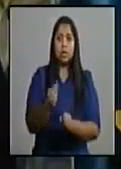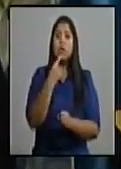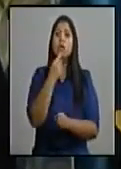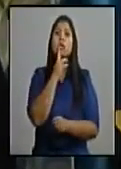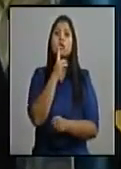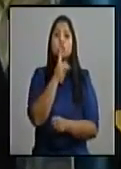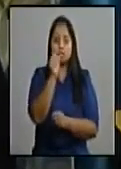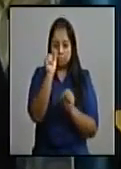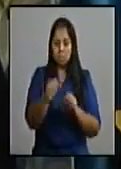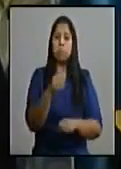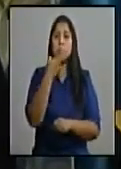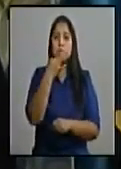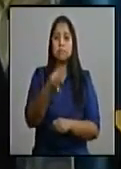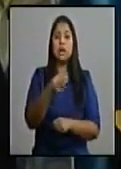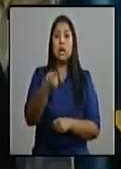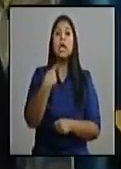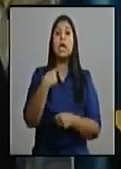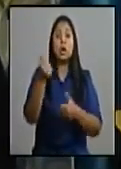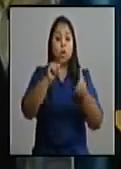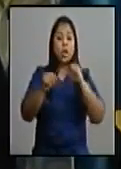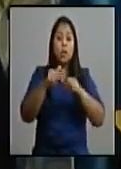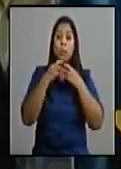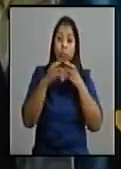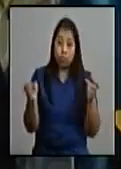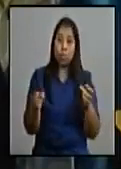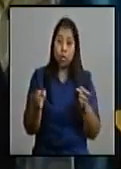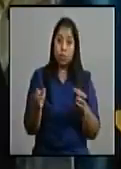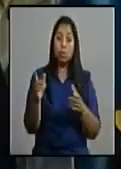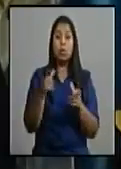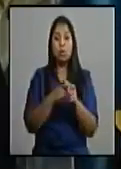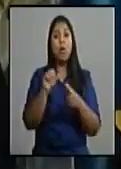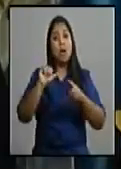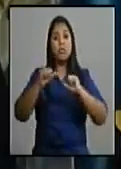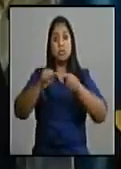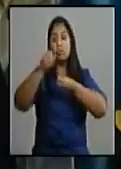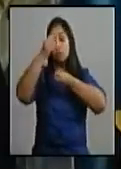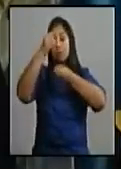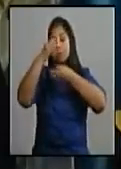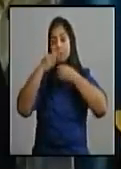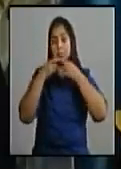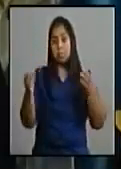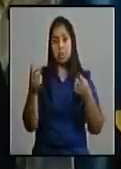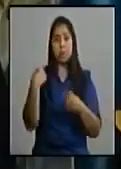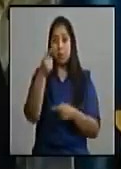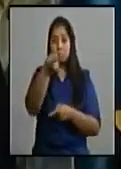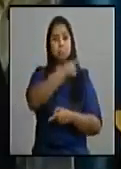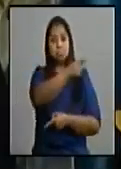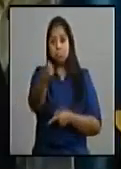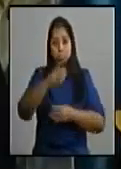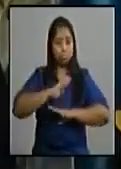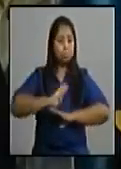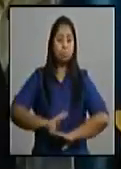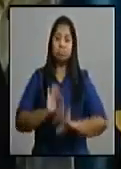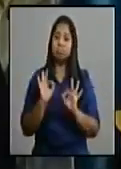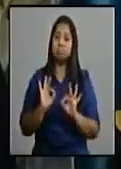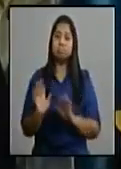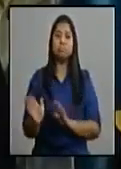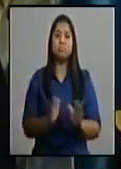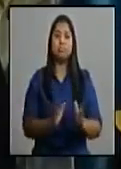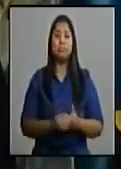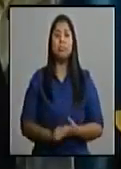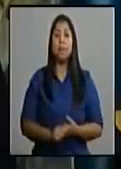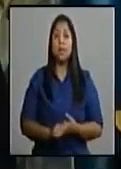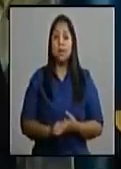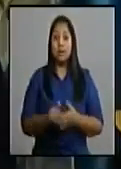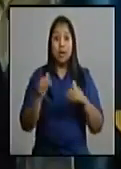resultados reales hechos en un laboratorio público con acceso a la información pública para tranquilidad de todo el mundo.